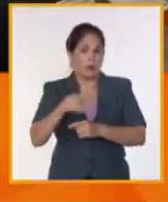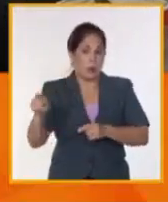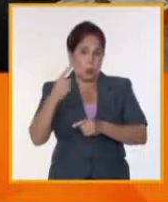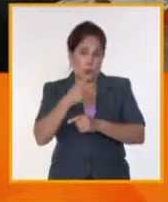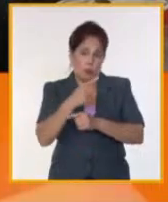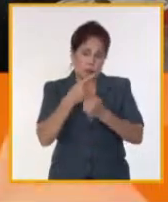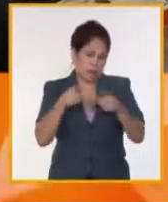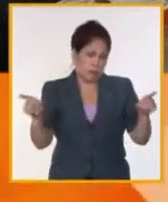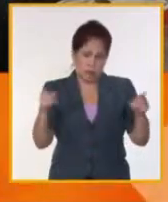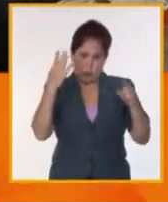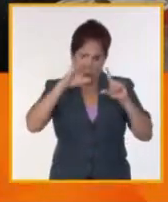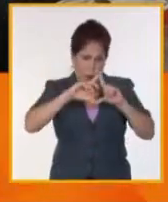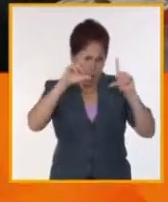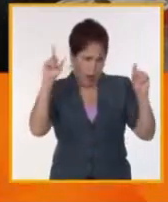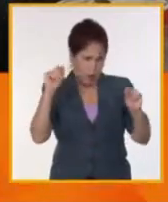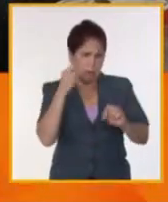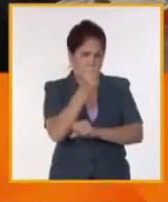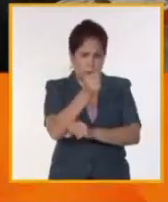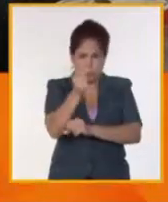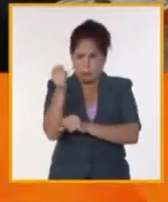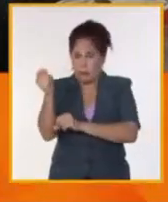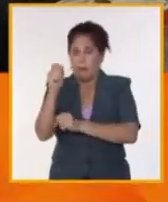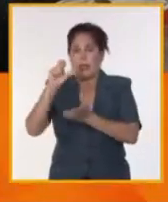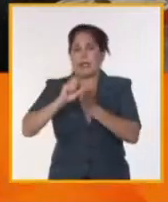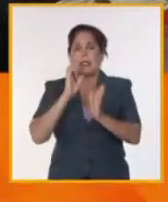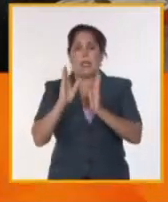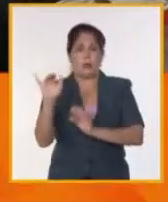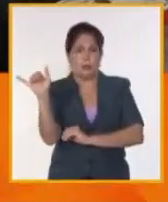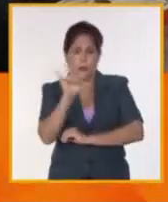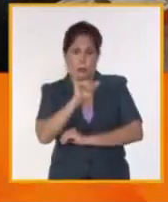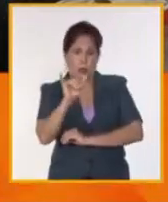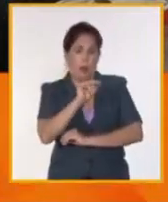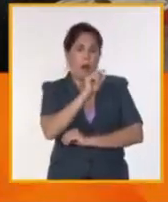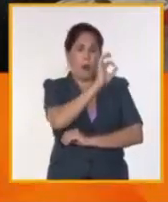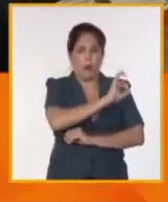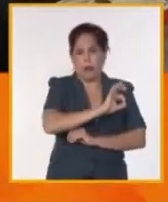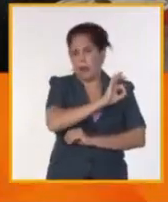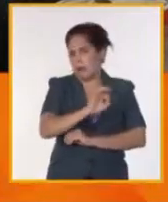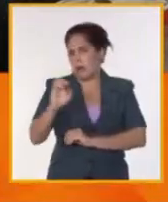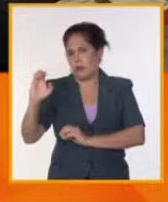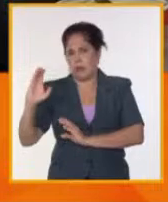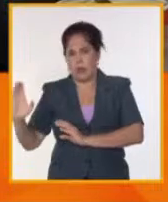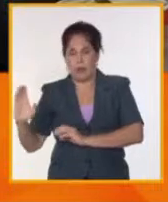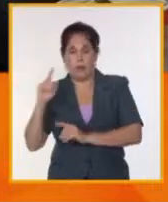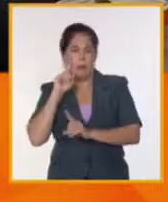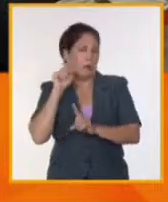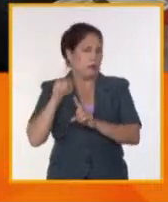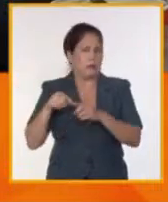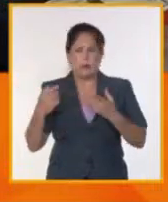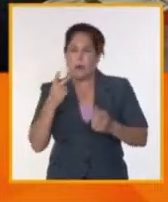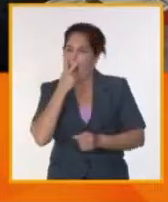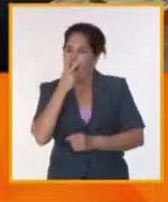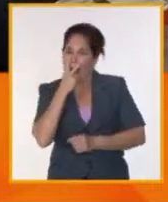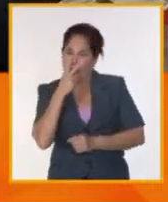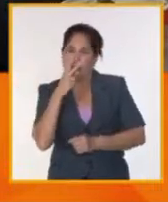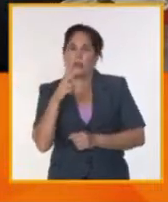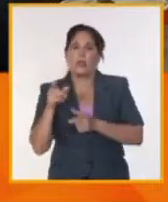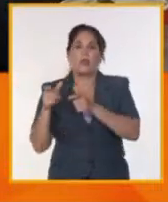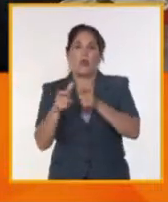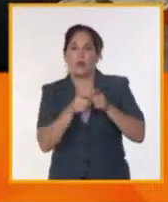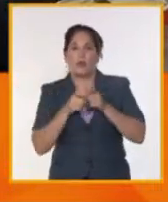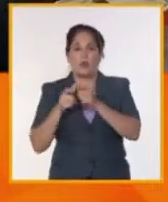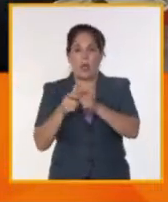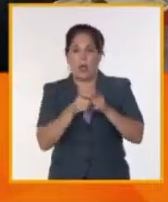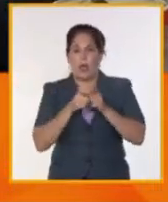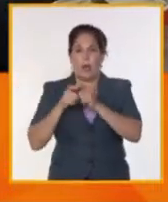sistema, así como a la región central del país. Tenemos también la misión de atender una sociedad mercantil de